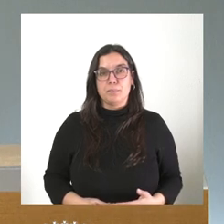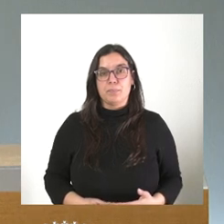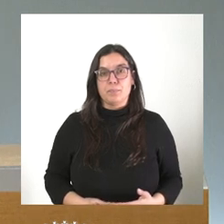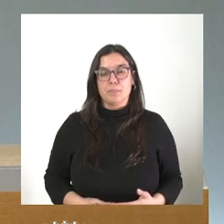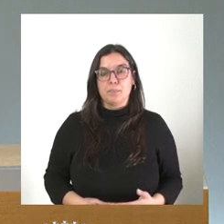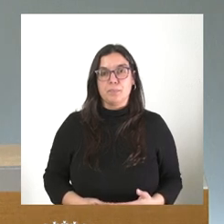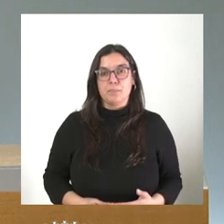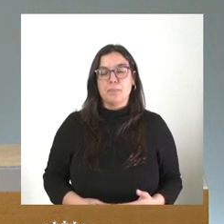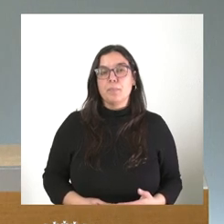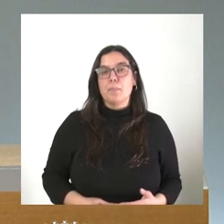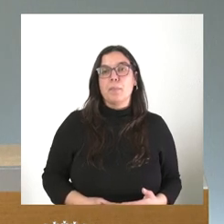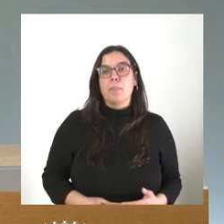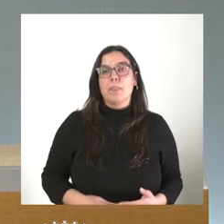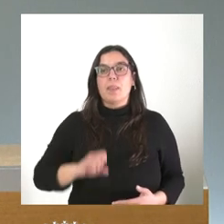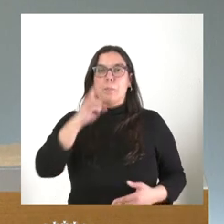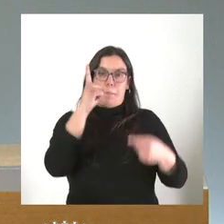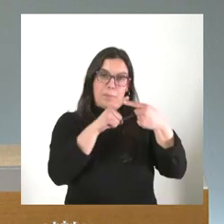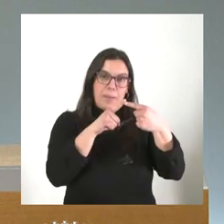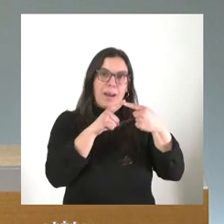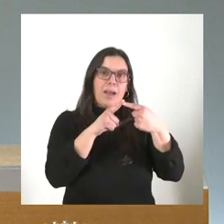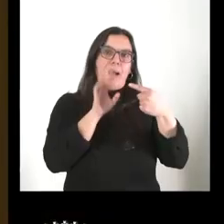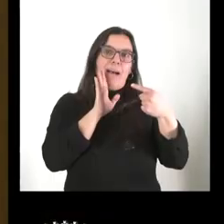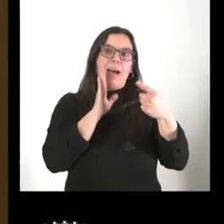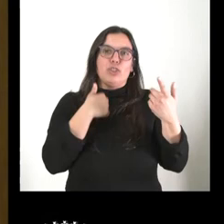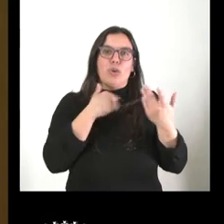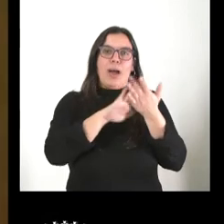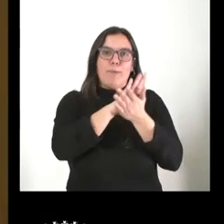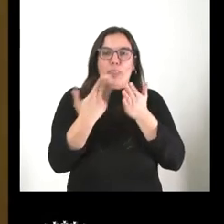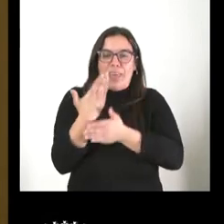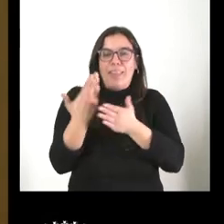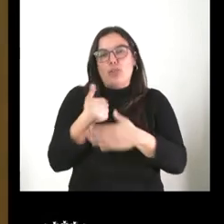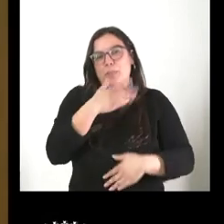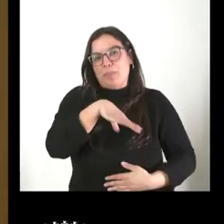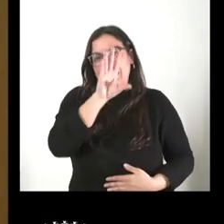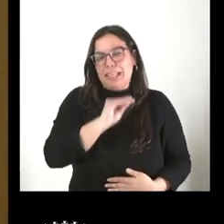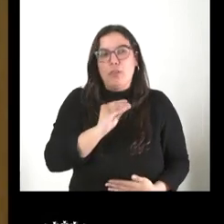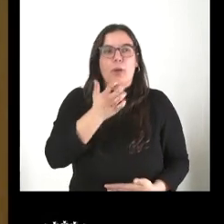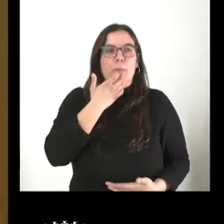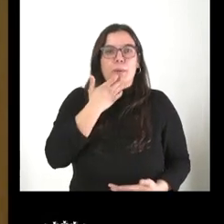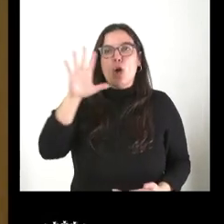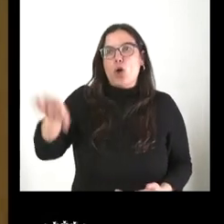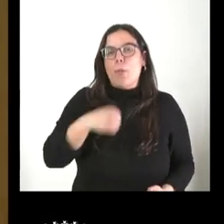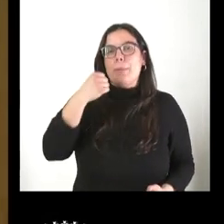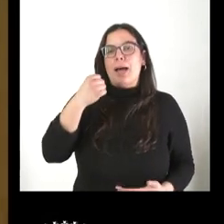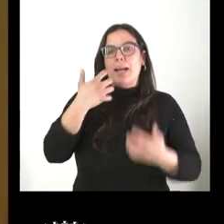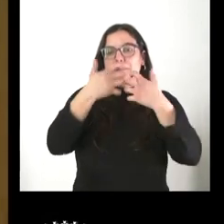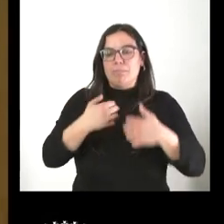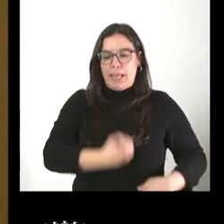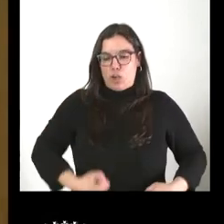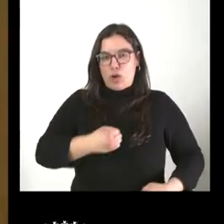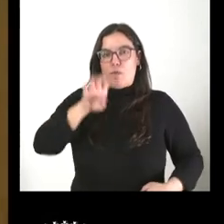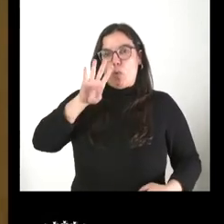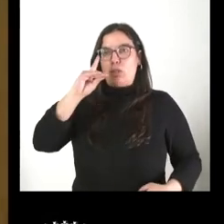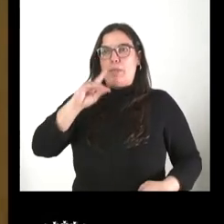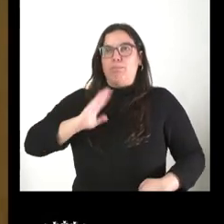primera cuestión hombre me refería al día a día Yo entiendo que por ejemplo la adquisición de un ecógrafo no es